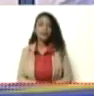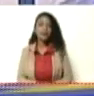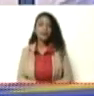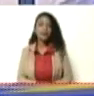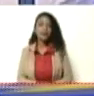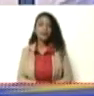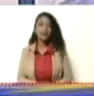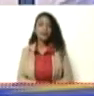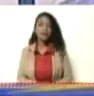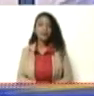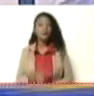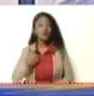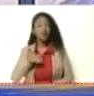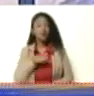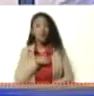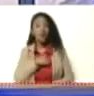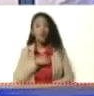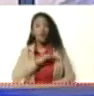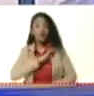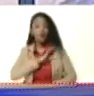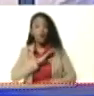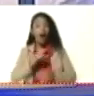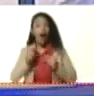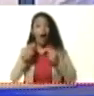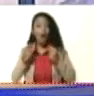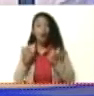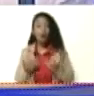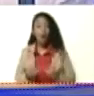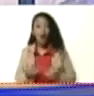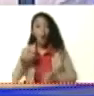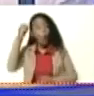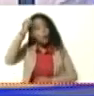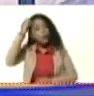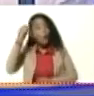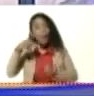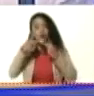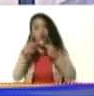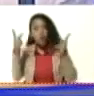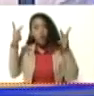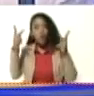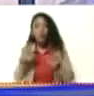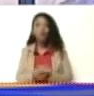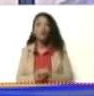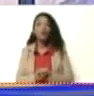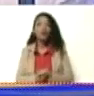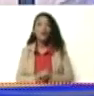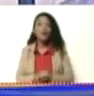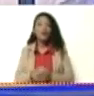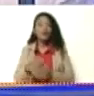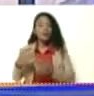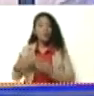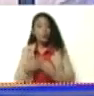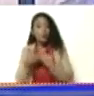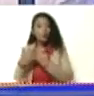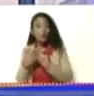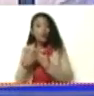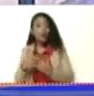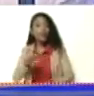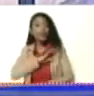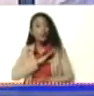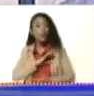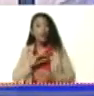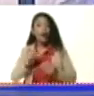Así que nosotros tenemos que actuar sobre la opinión pública, sobre el estamento político de los Estados Unidos. Tenemos que